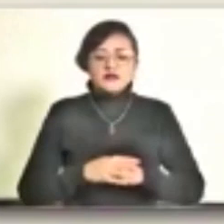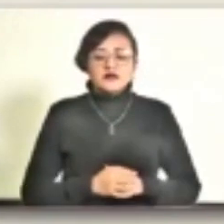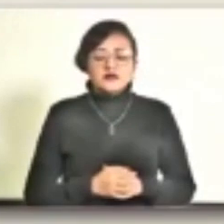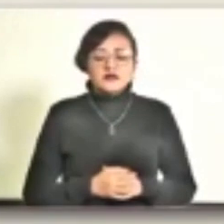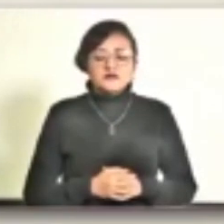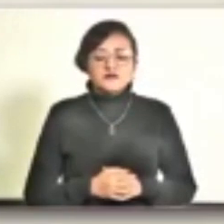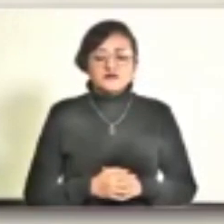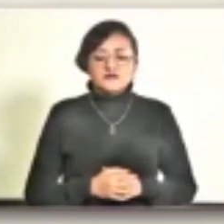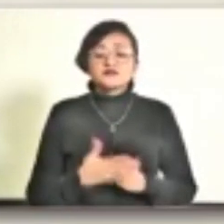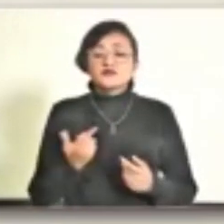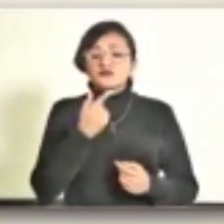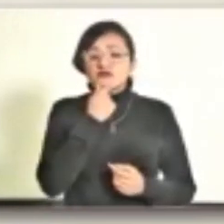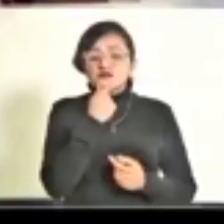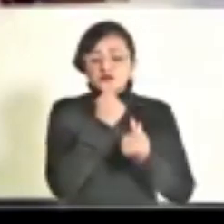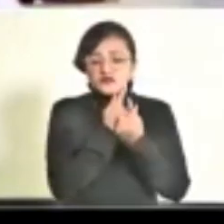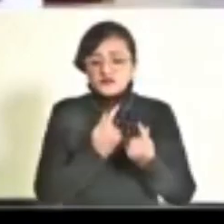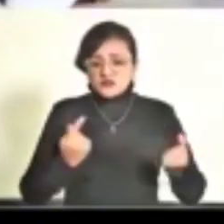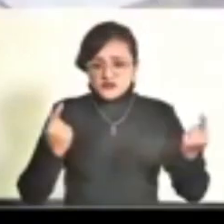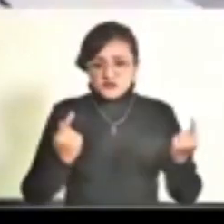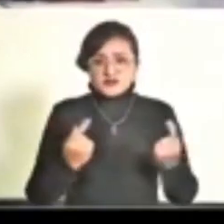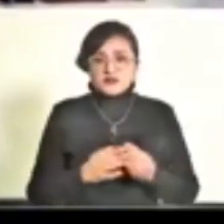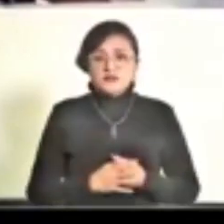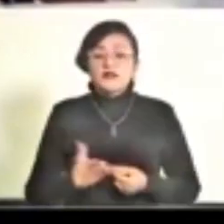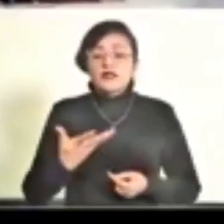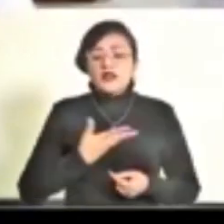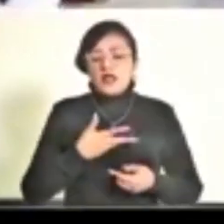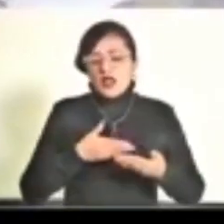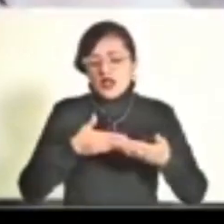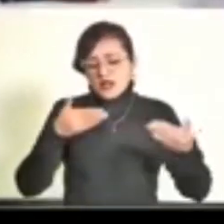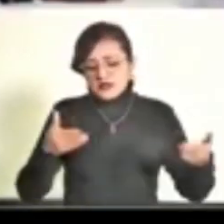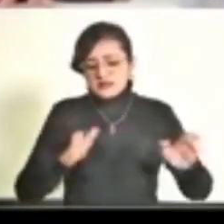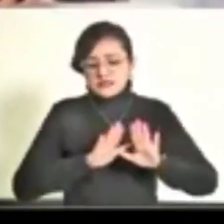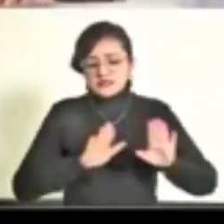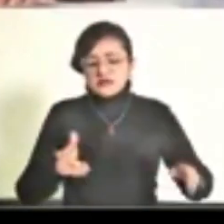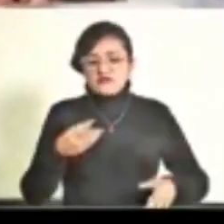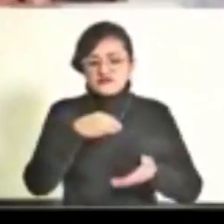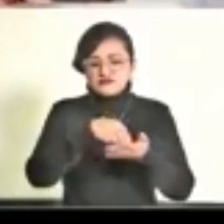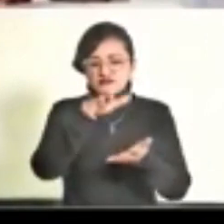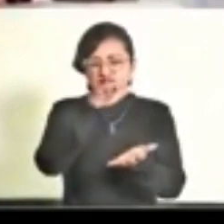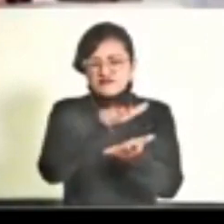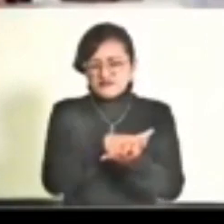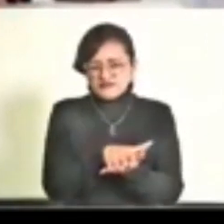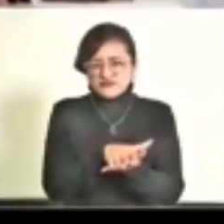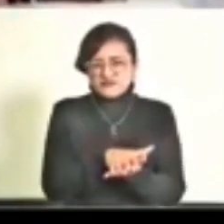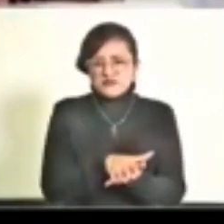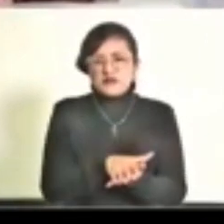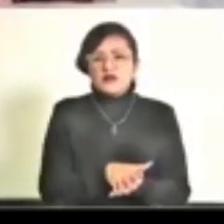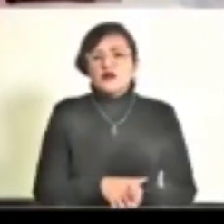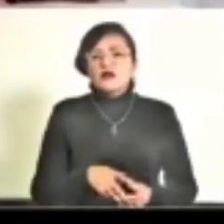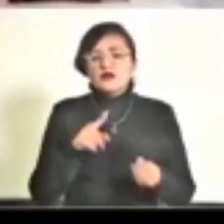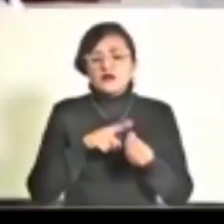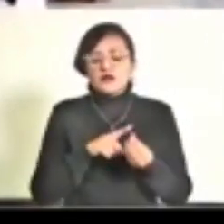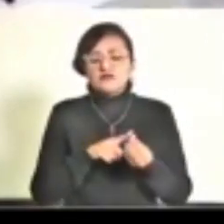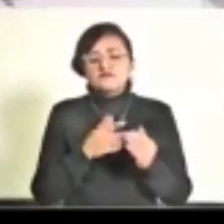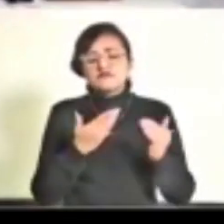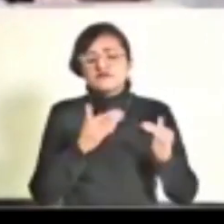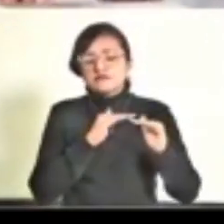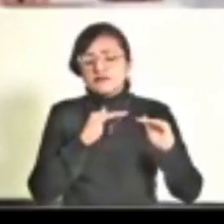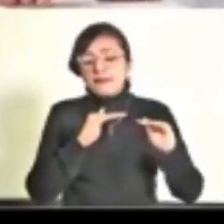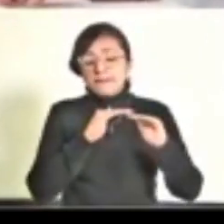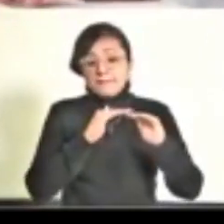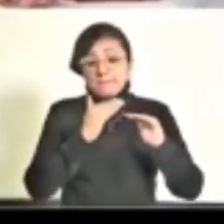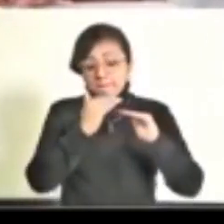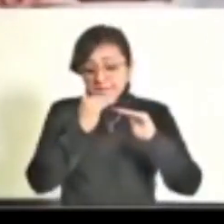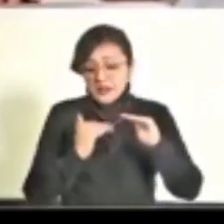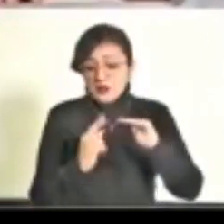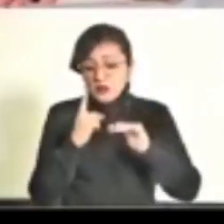respecto a los menores de edad tenemos ahorita ya registrados en los rangos menores de un